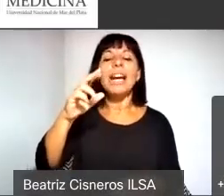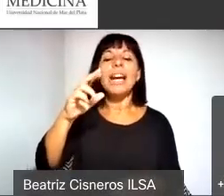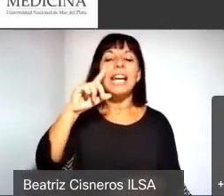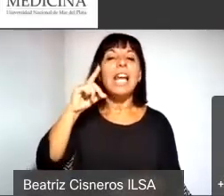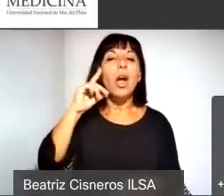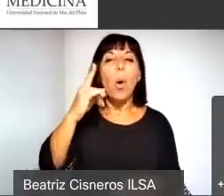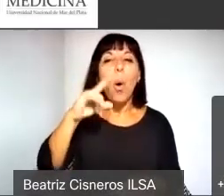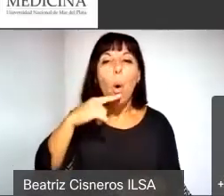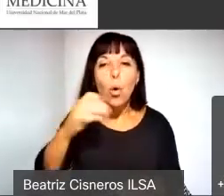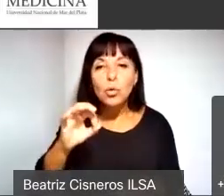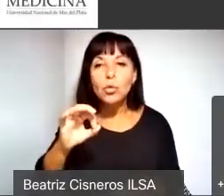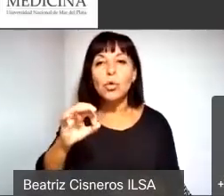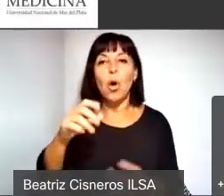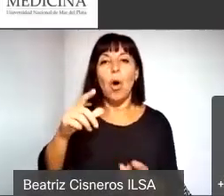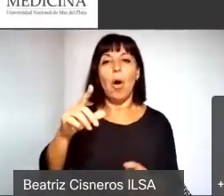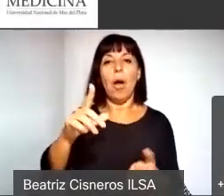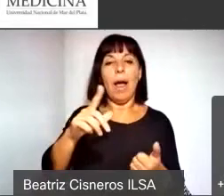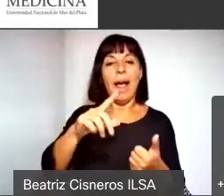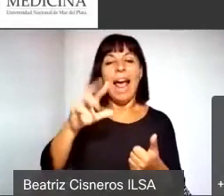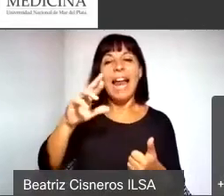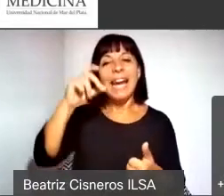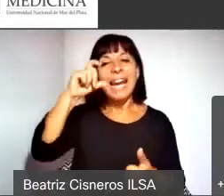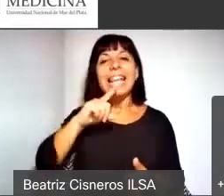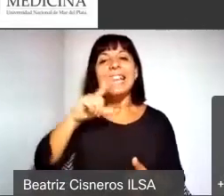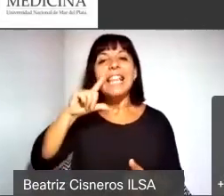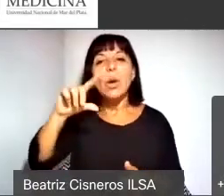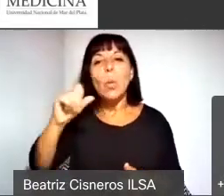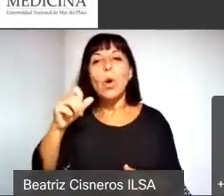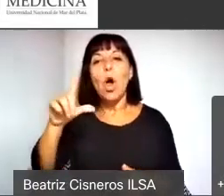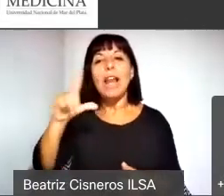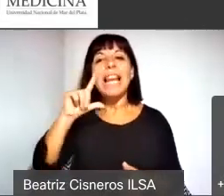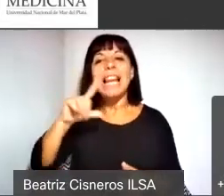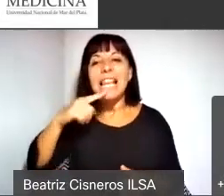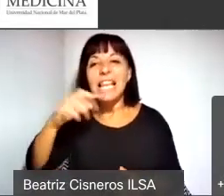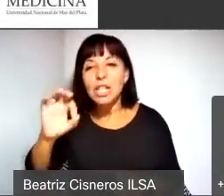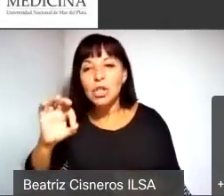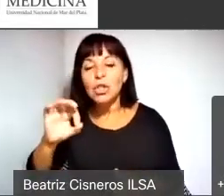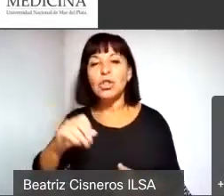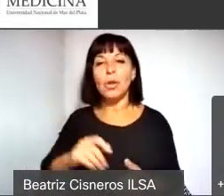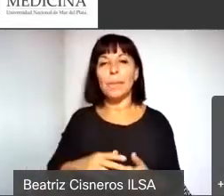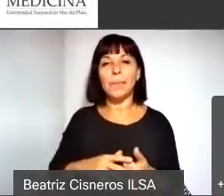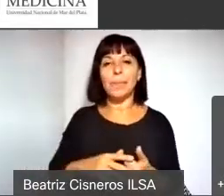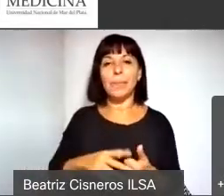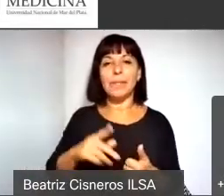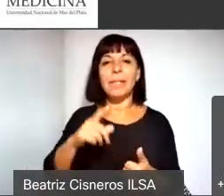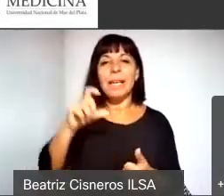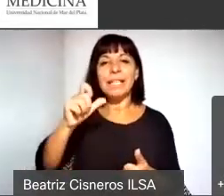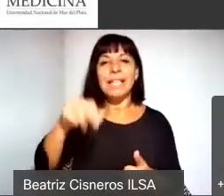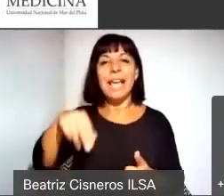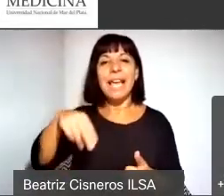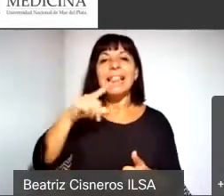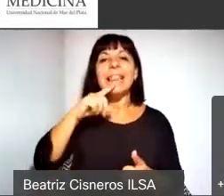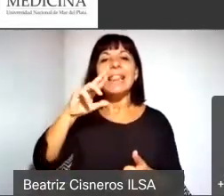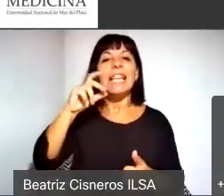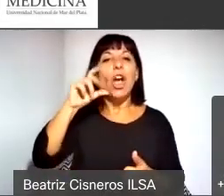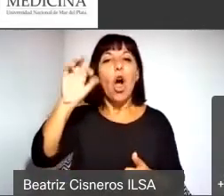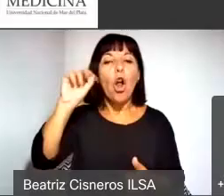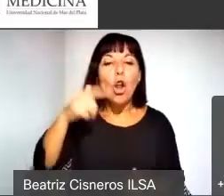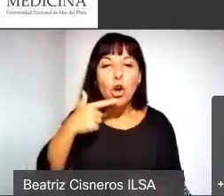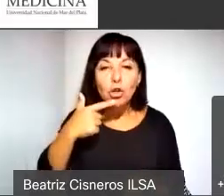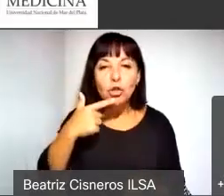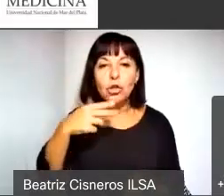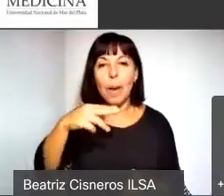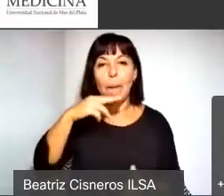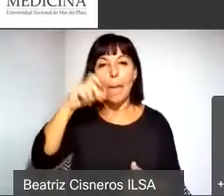retículo endoplásmico liso, el aparato de Golgi, los centríolos,